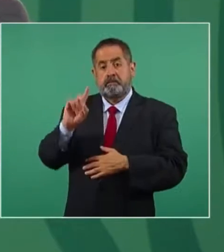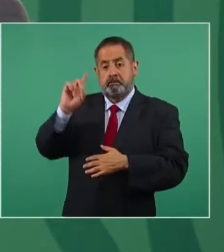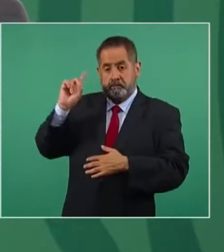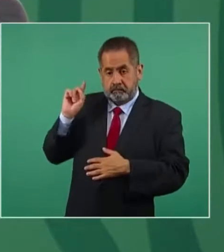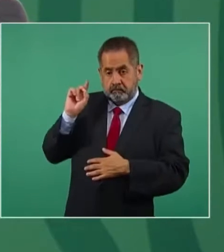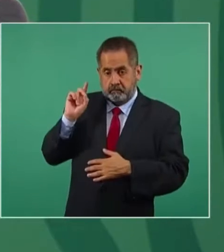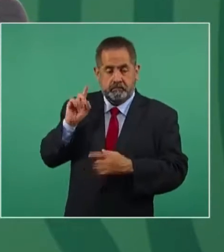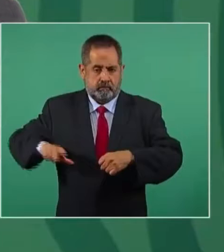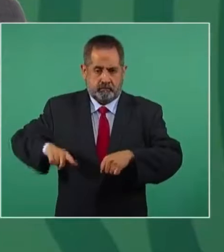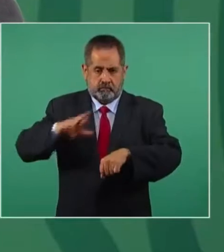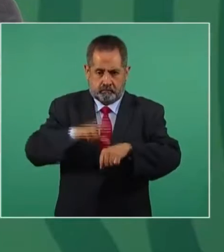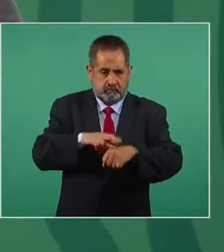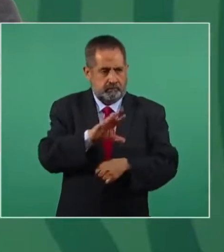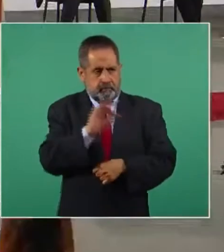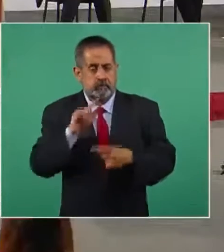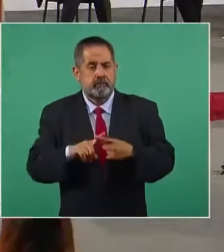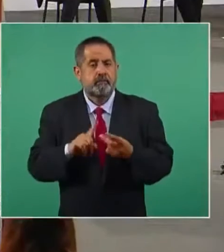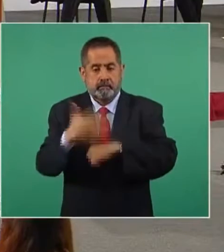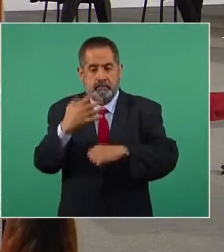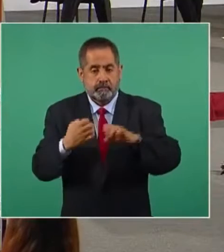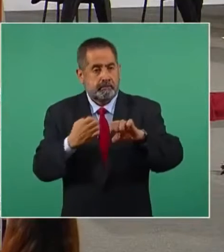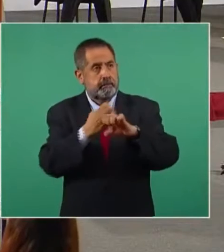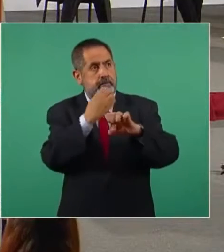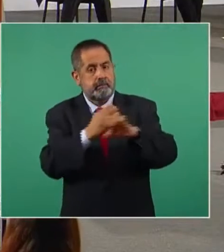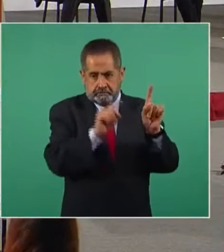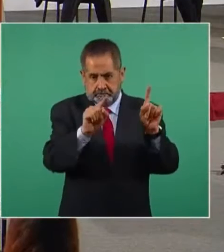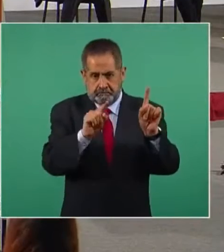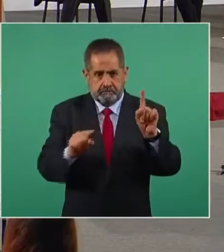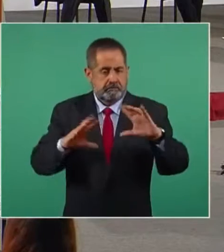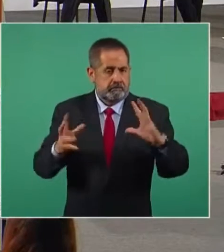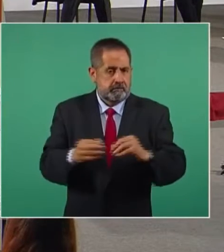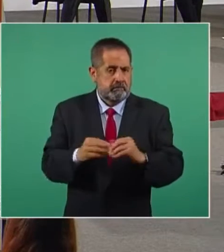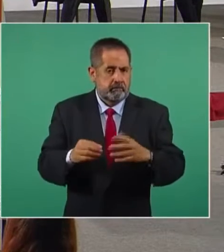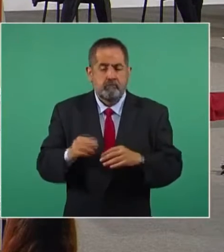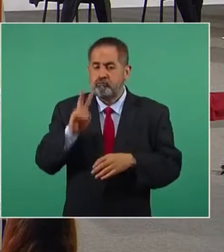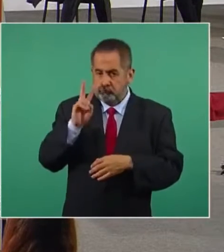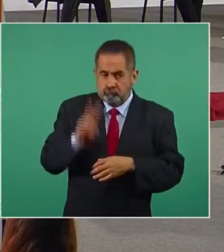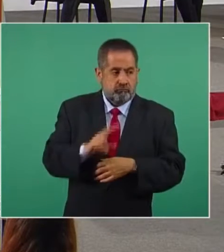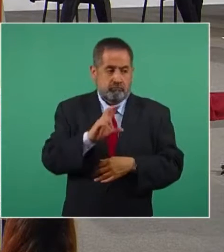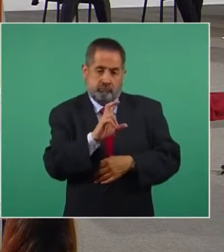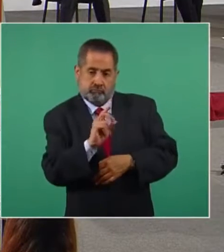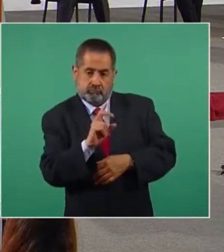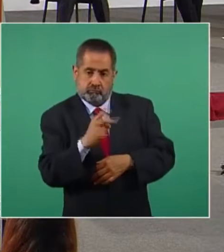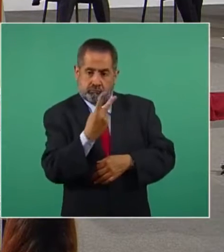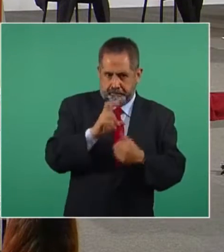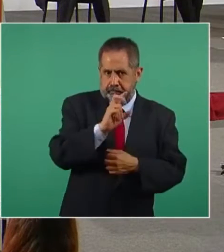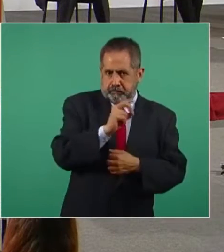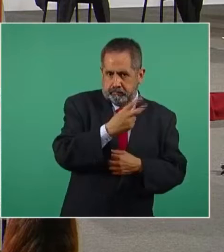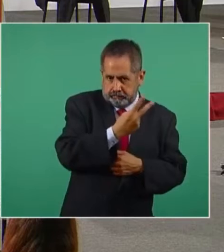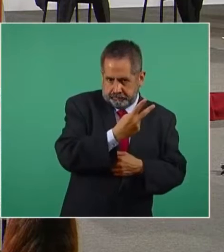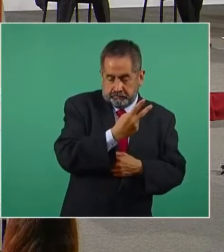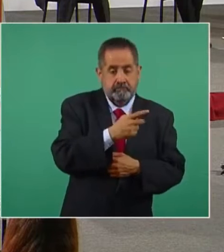Elecciones de gobernador en 15 estados del país. Hay 32 entidades federativas en México